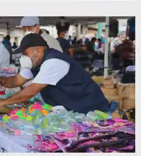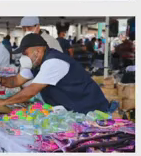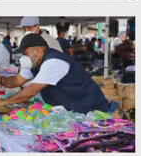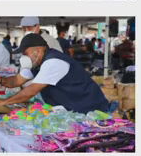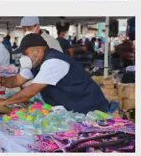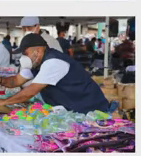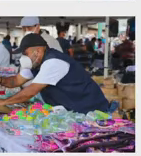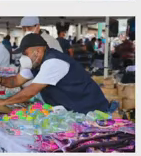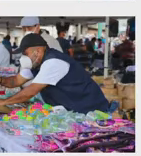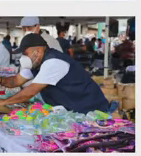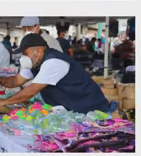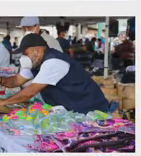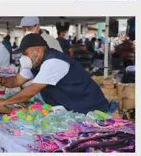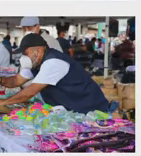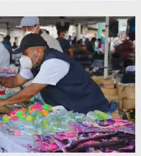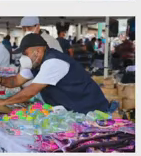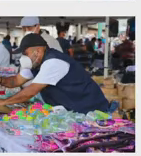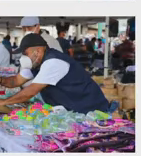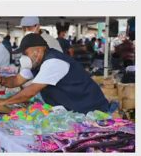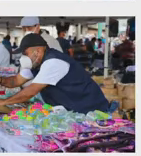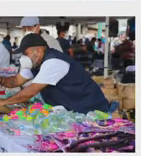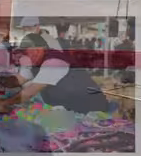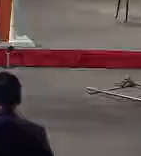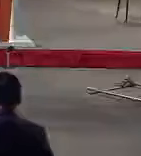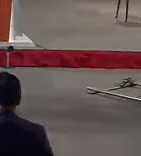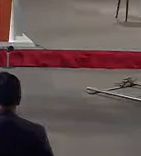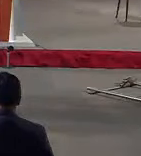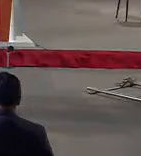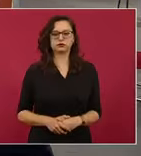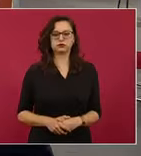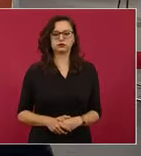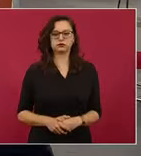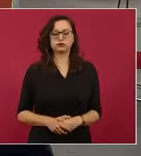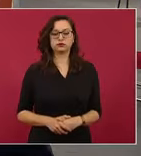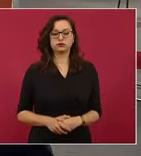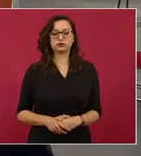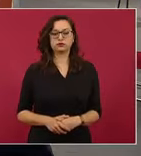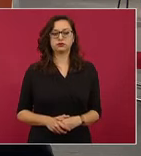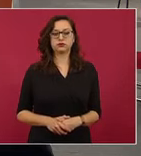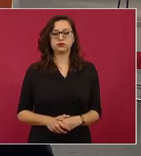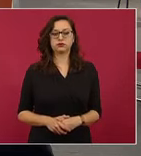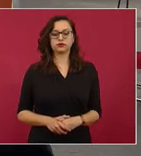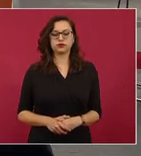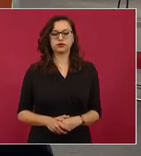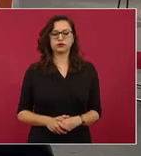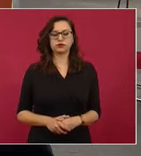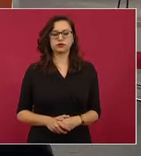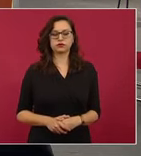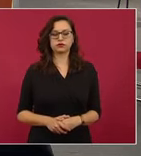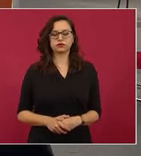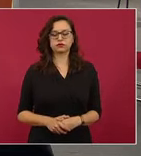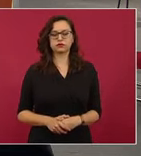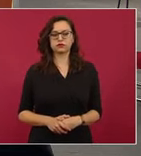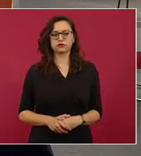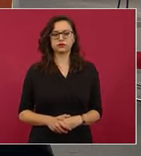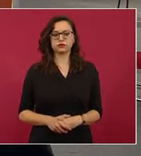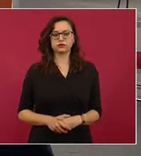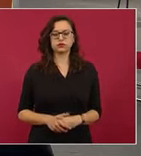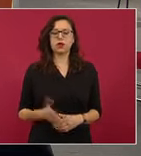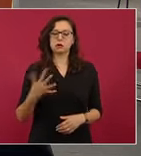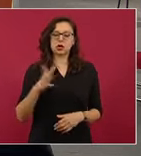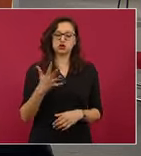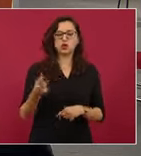familia, y se ha entregado en un día un máximo de 3,600 y un promedio de 2,000 familias al